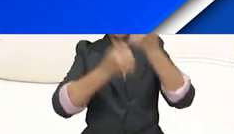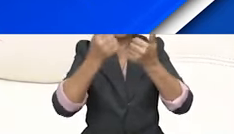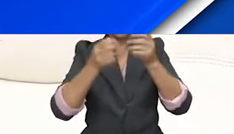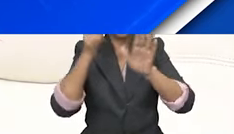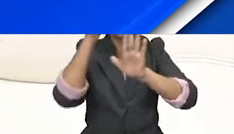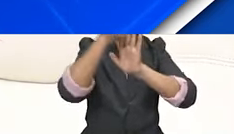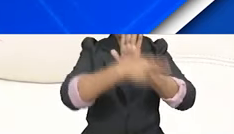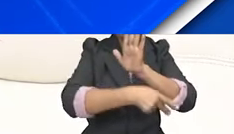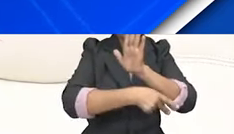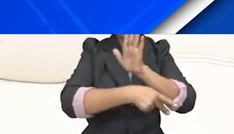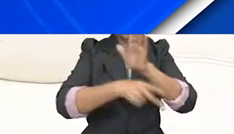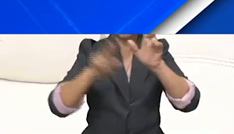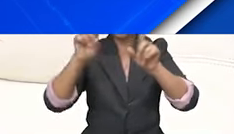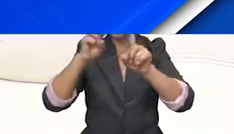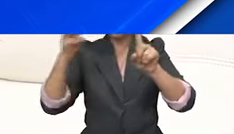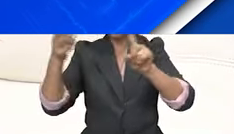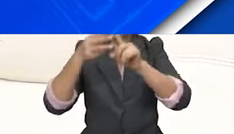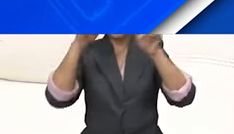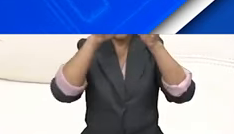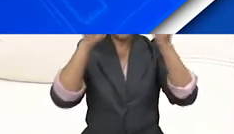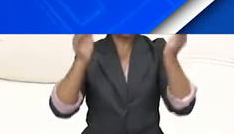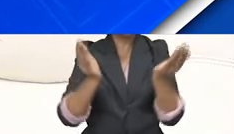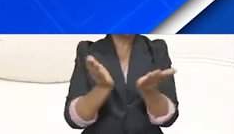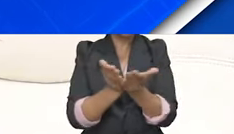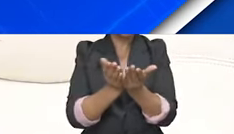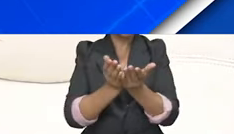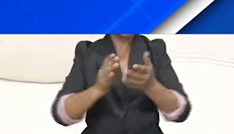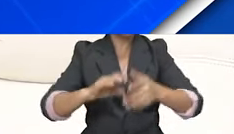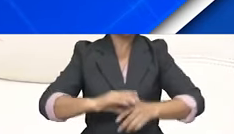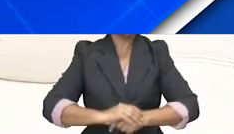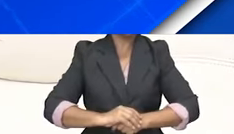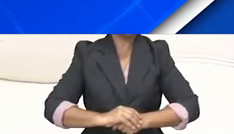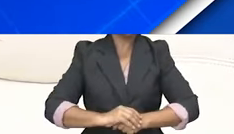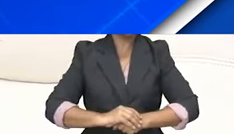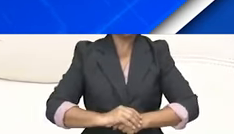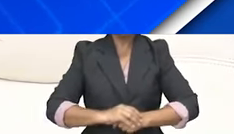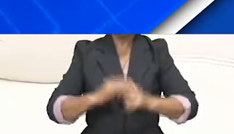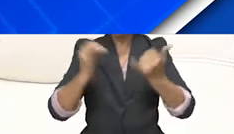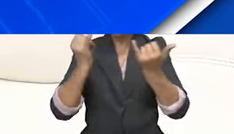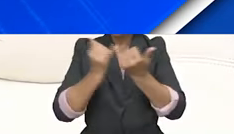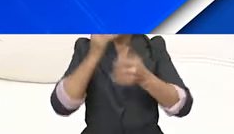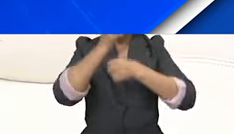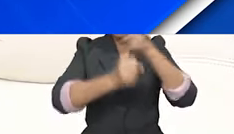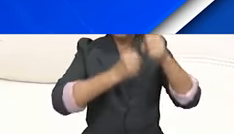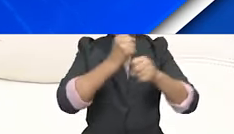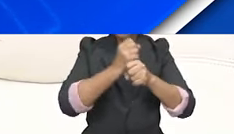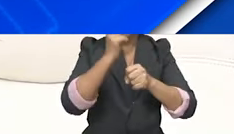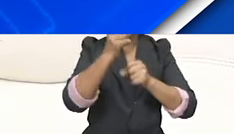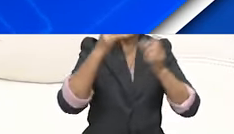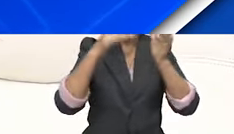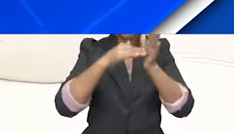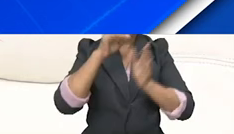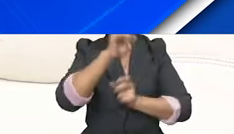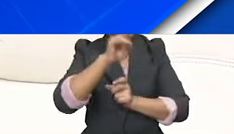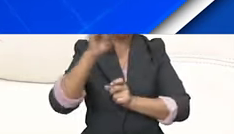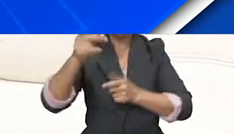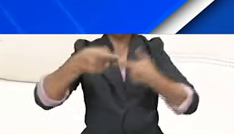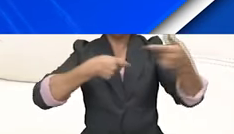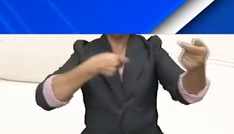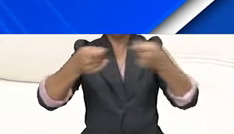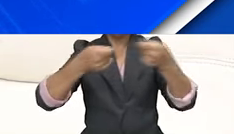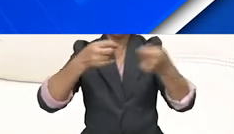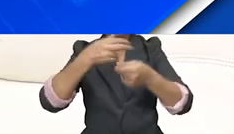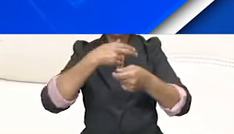en países y regiones a nivel mundial. Al cierre del año 2022, las